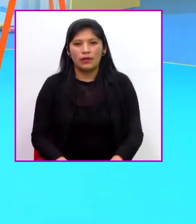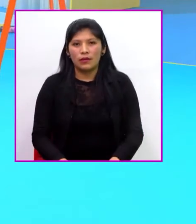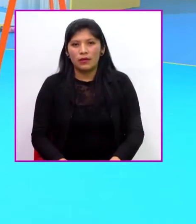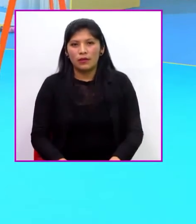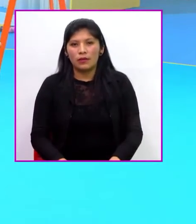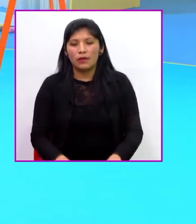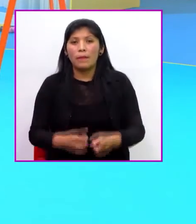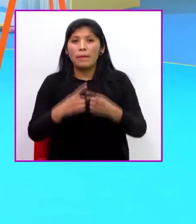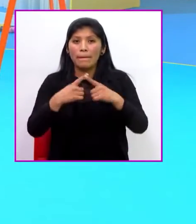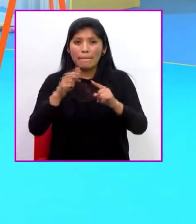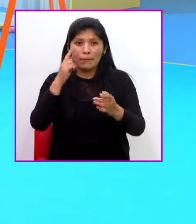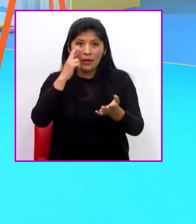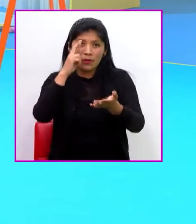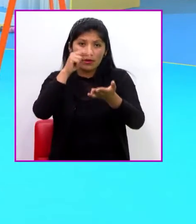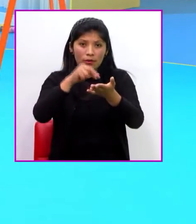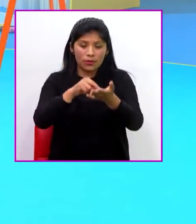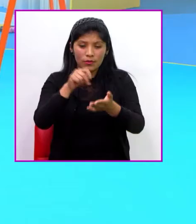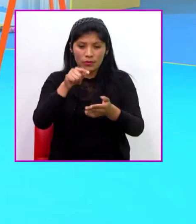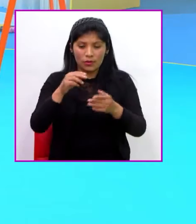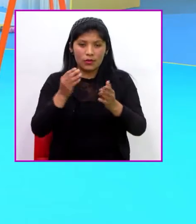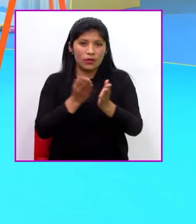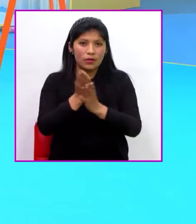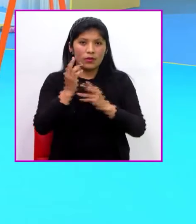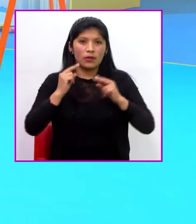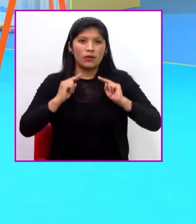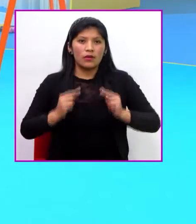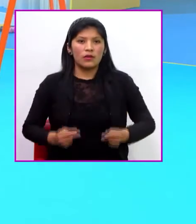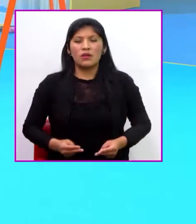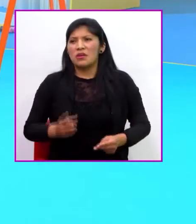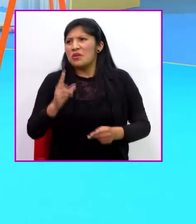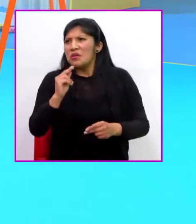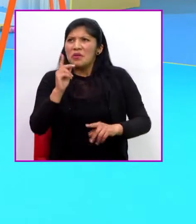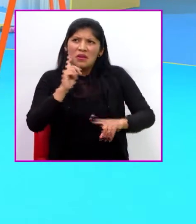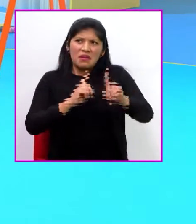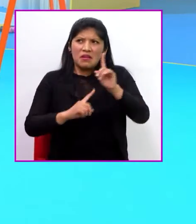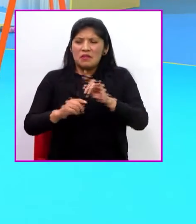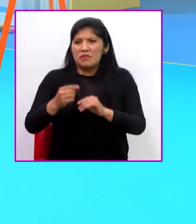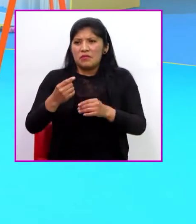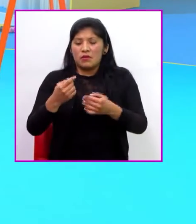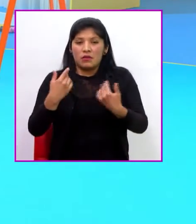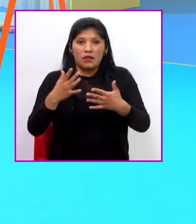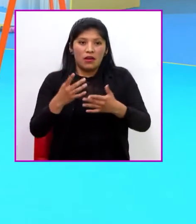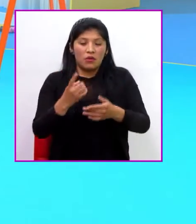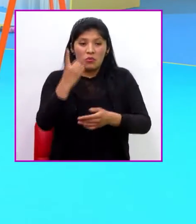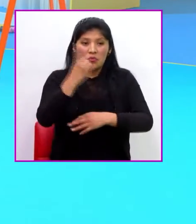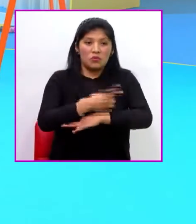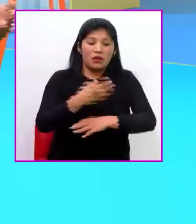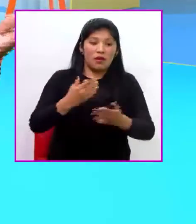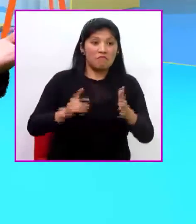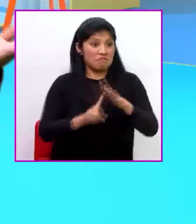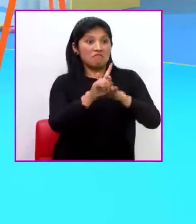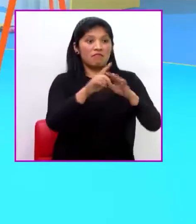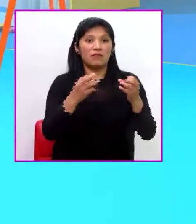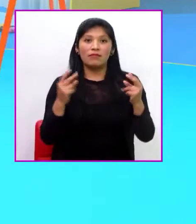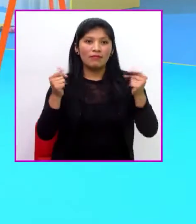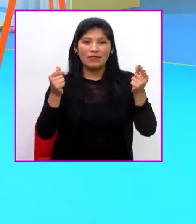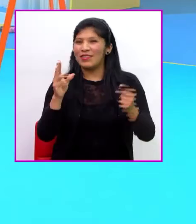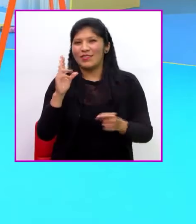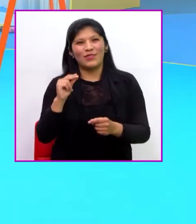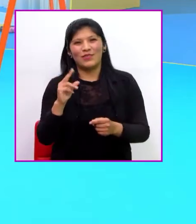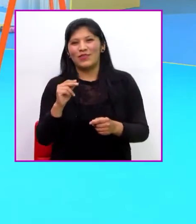Pero el reconocimiento de los derechos humanos no es algo que venga de la noche a la mañana. Es una